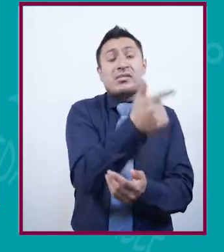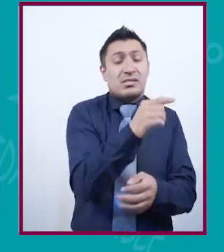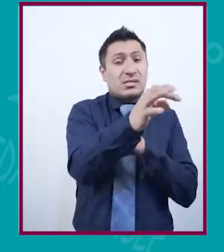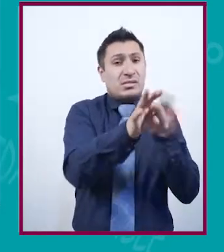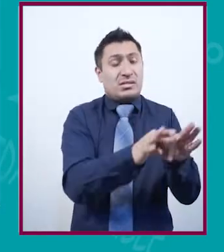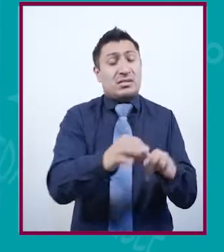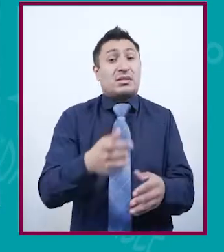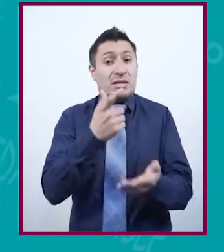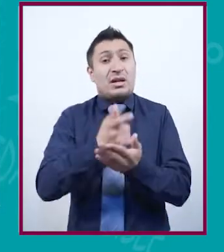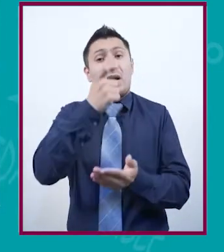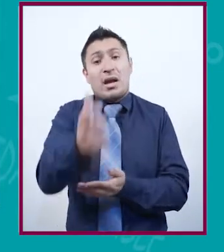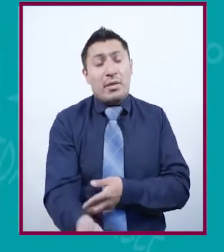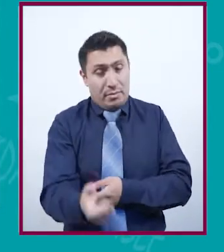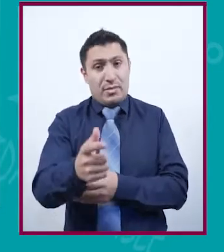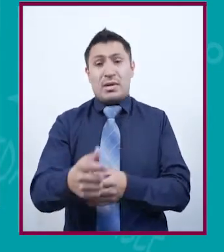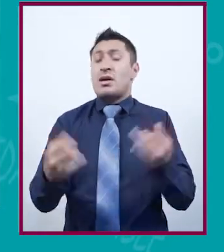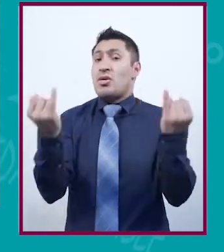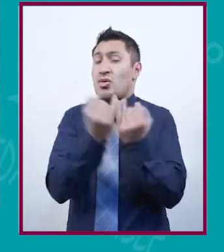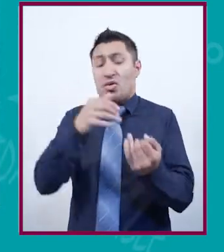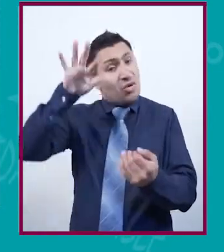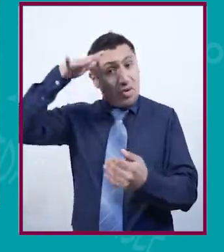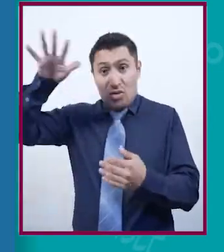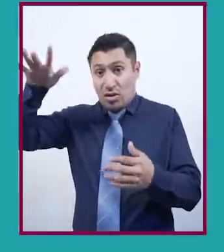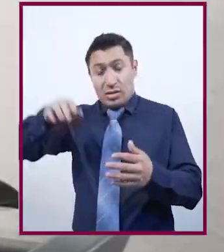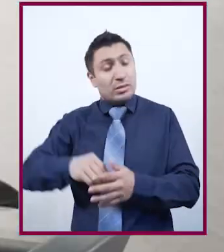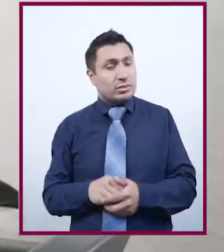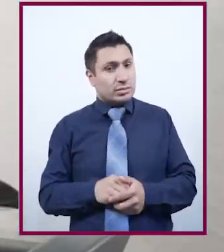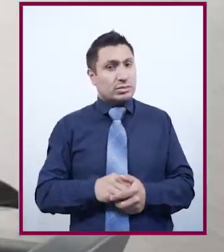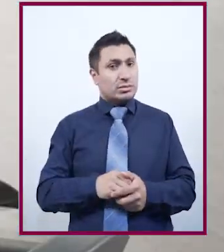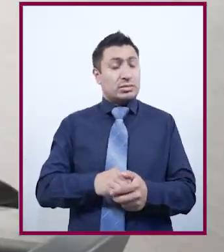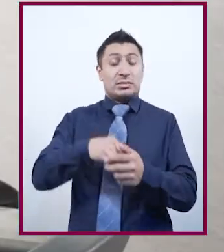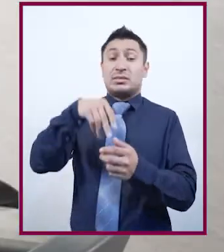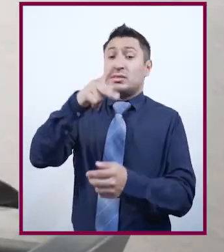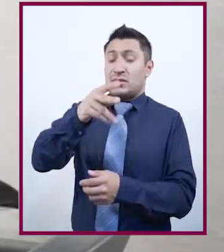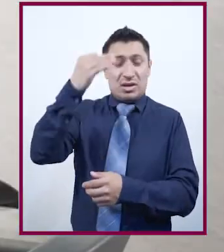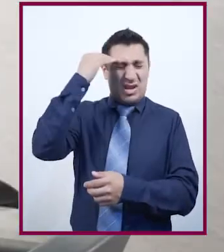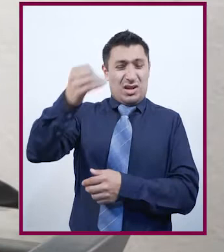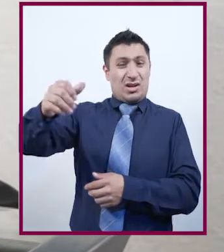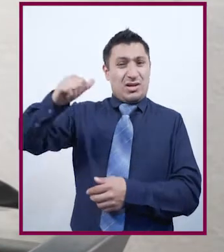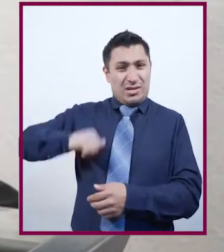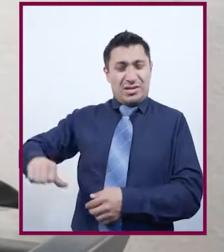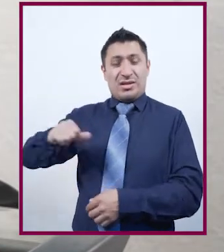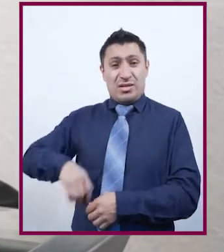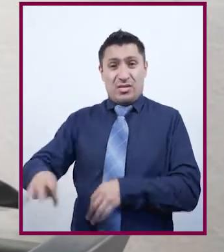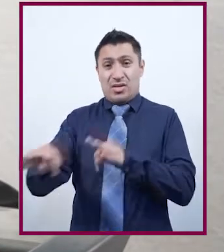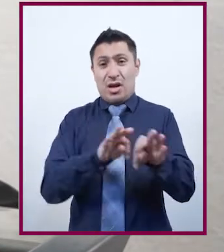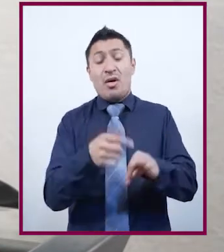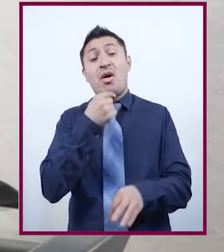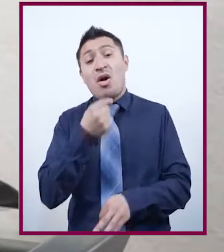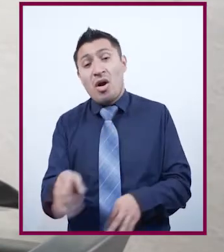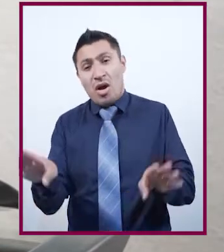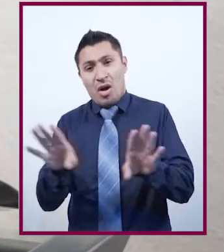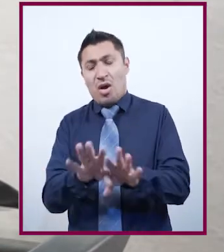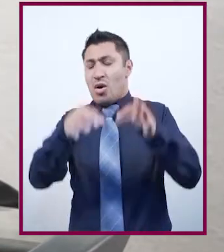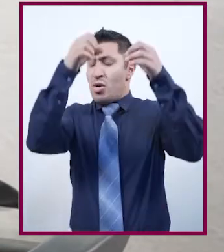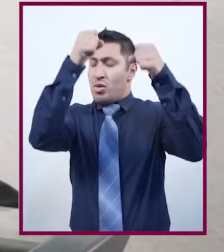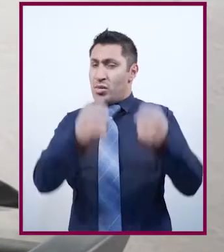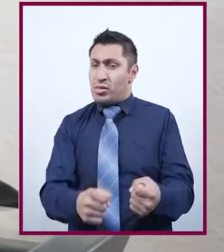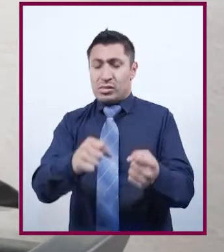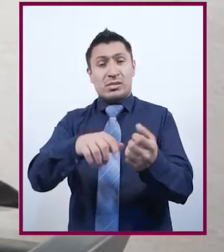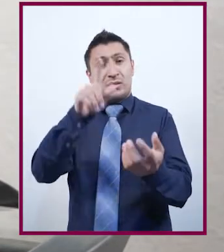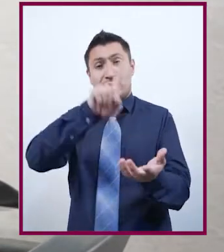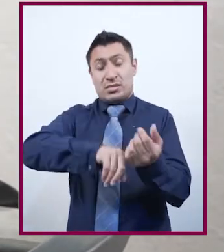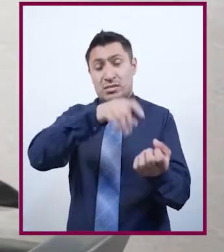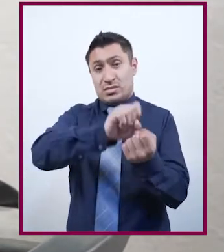de trabajo y el pago del salario mínimo. Cabe resaltar que en este tiempo el trabajo infantil era visto como una